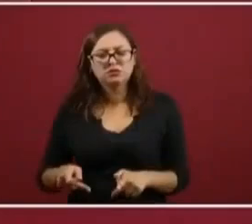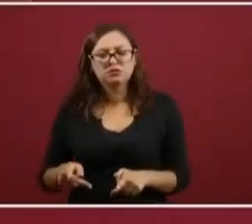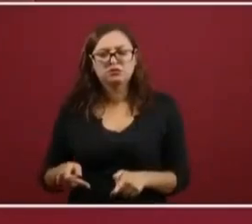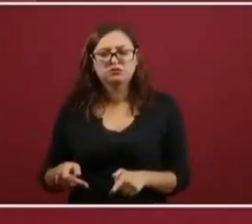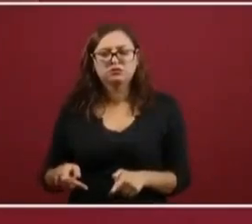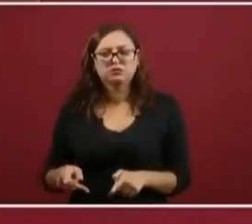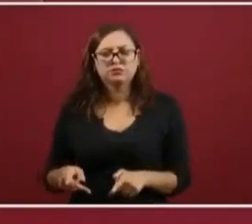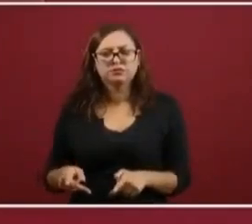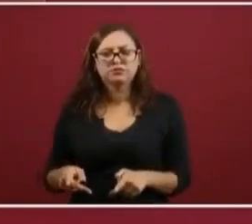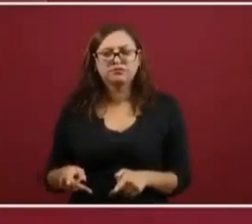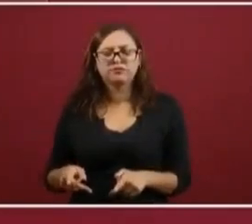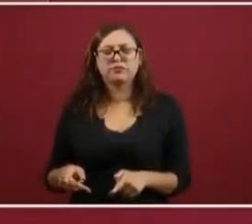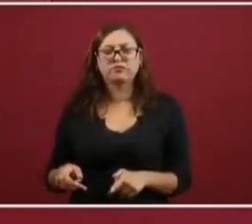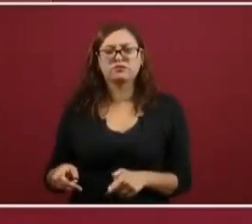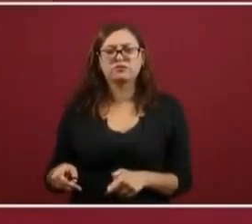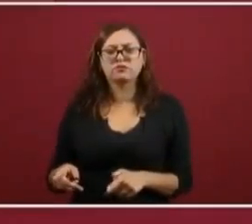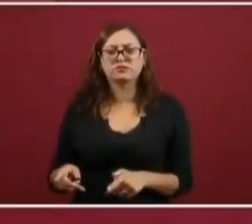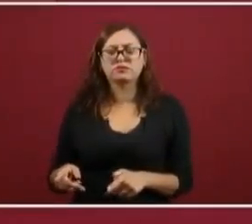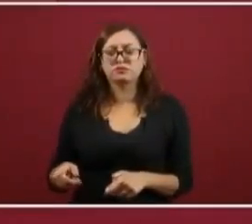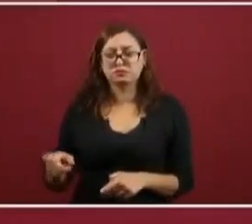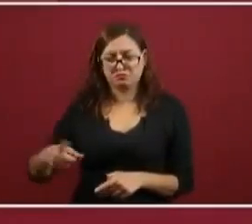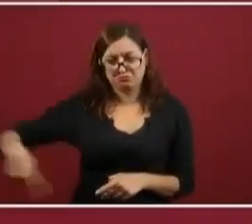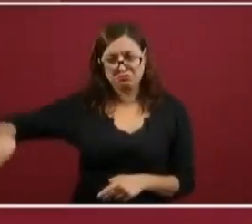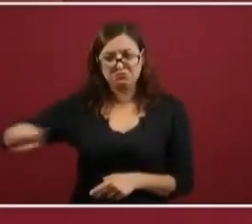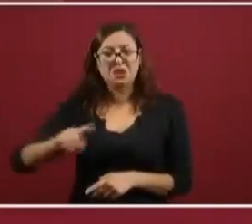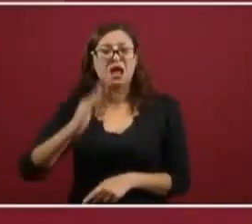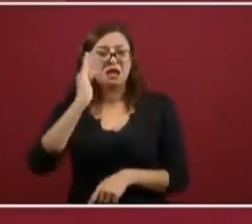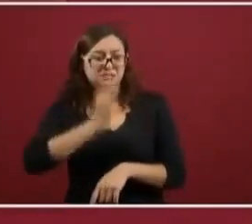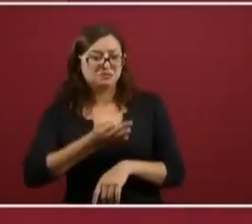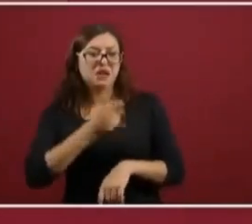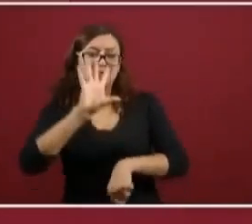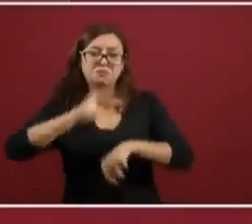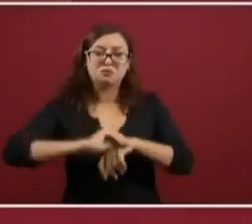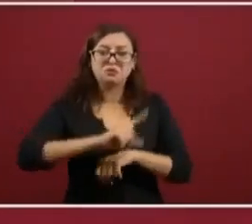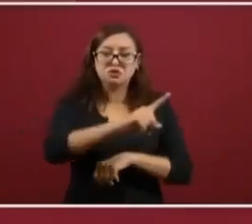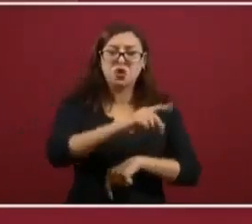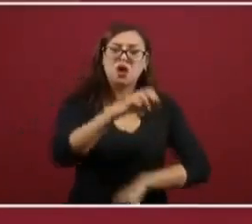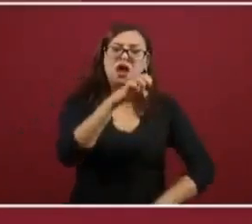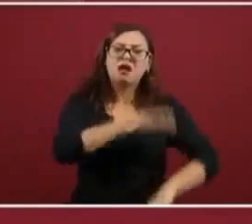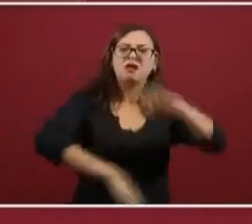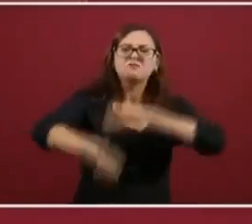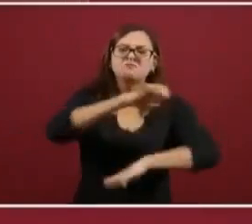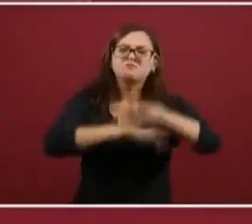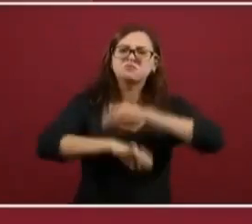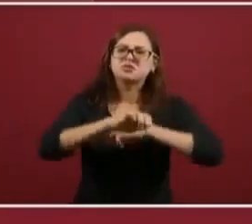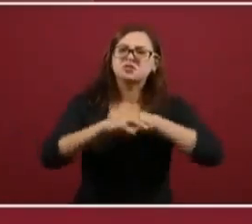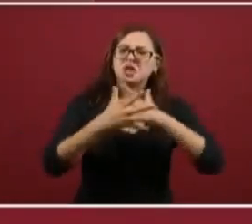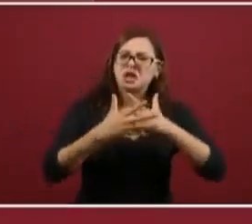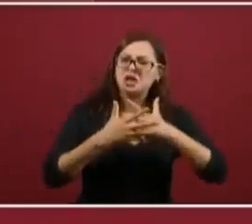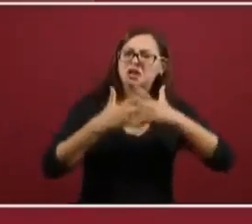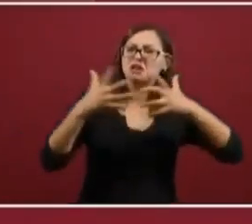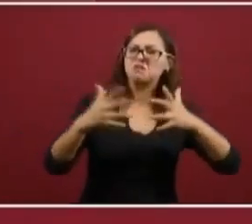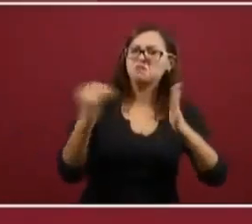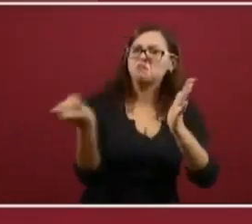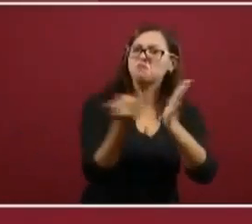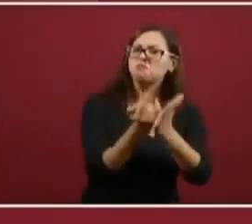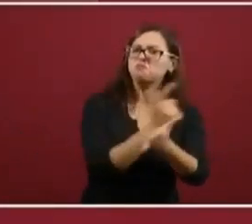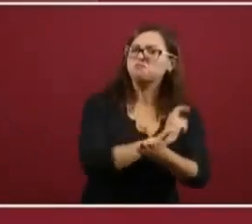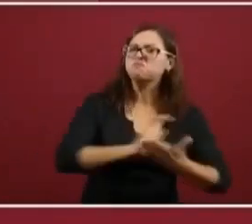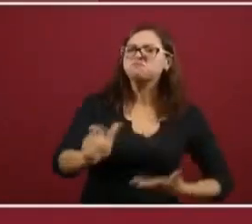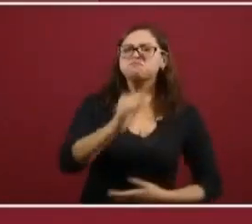que se siguieran condonando los impuestos a los grandes